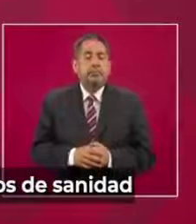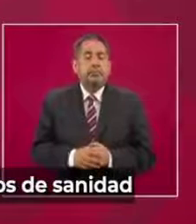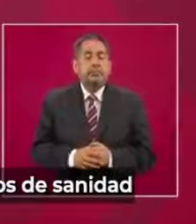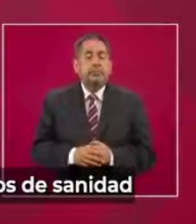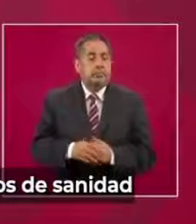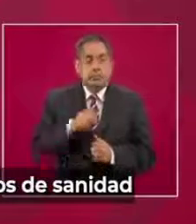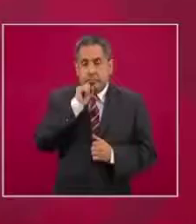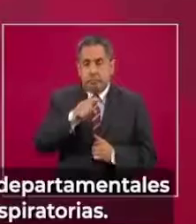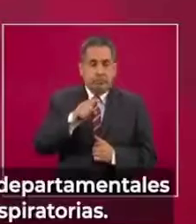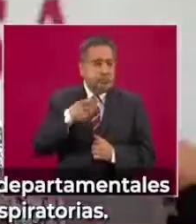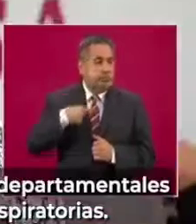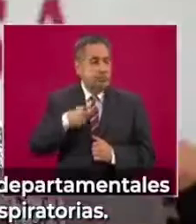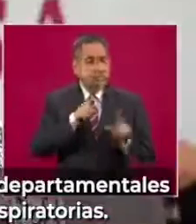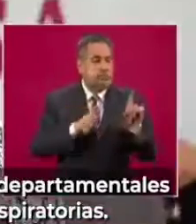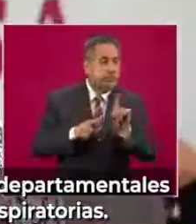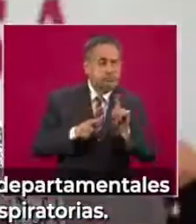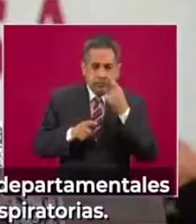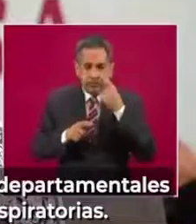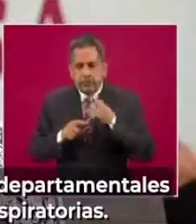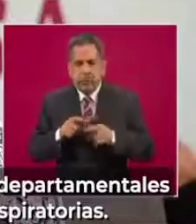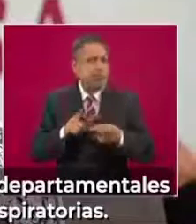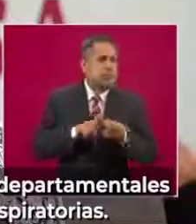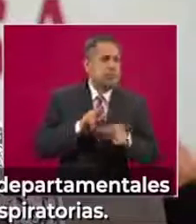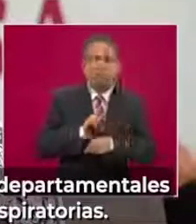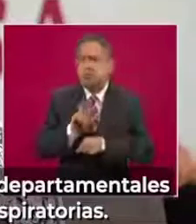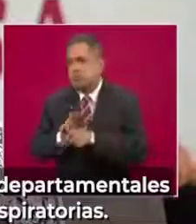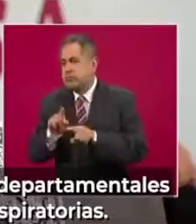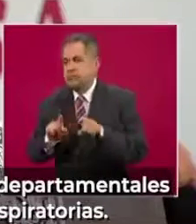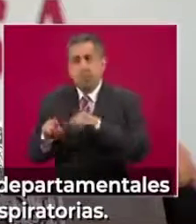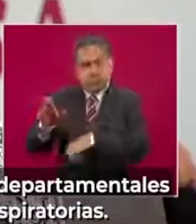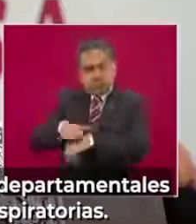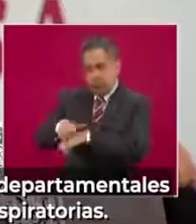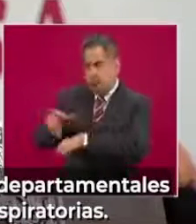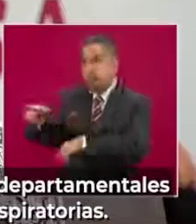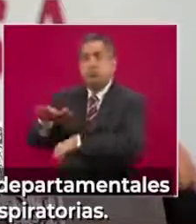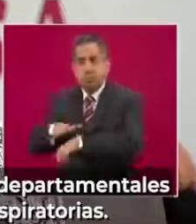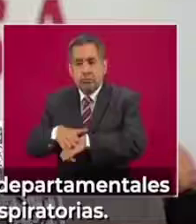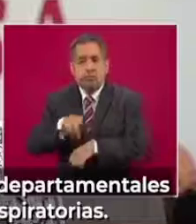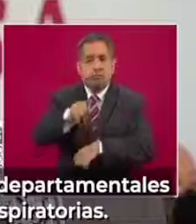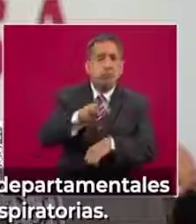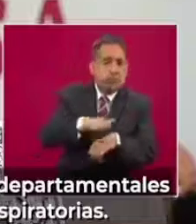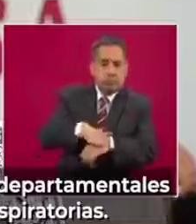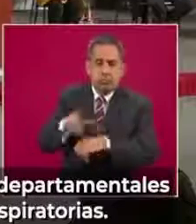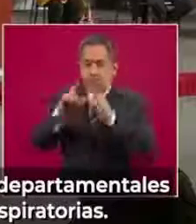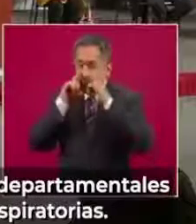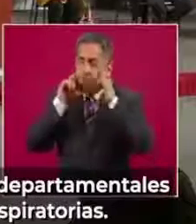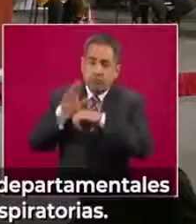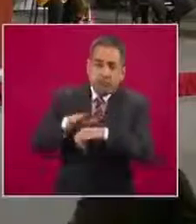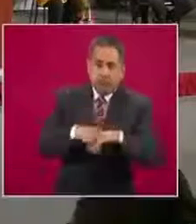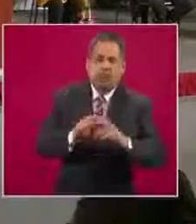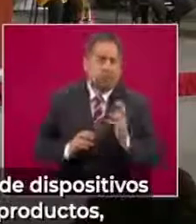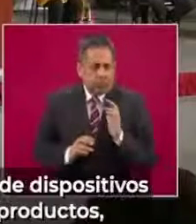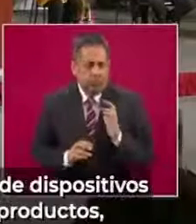los protocolos de sanidad que durante el Buen Fin deberán seguir las tiendas departamentales y de autoservicio para evitar enfermedades